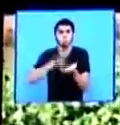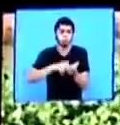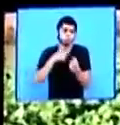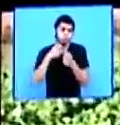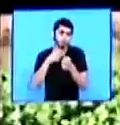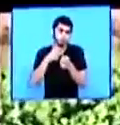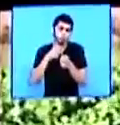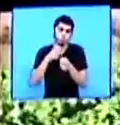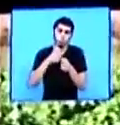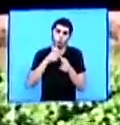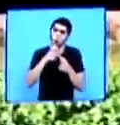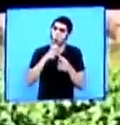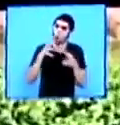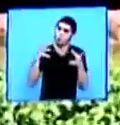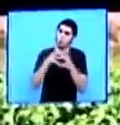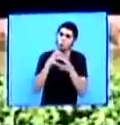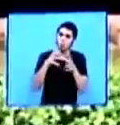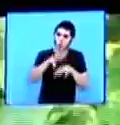sector.